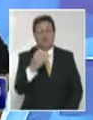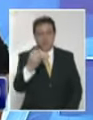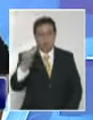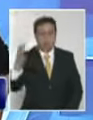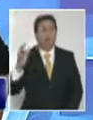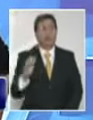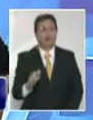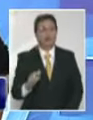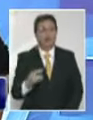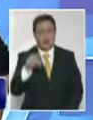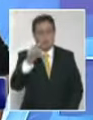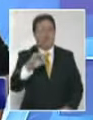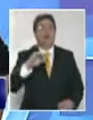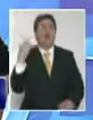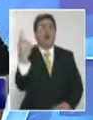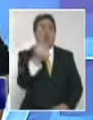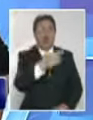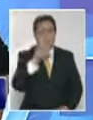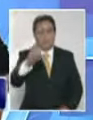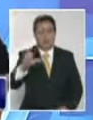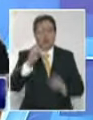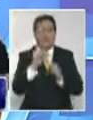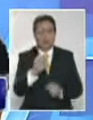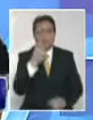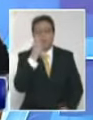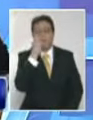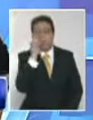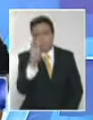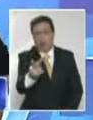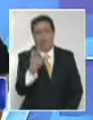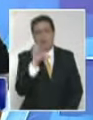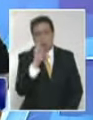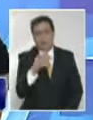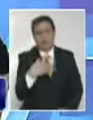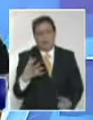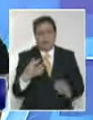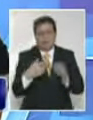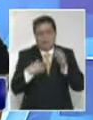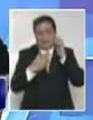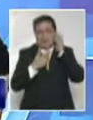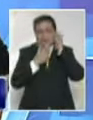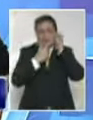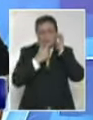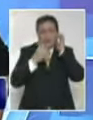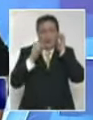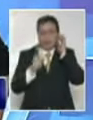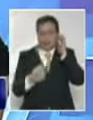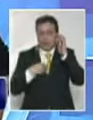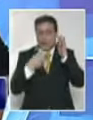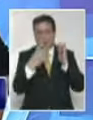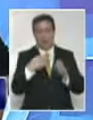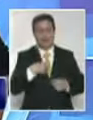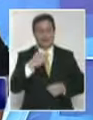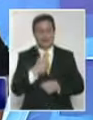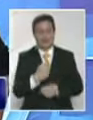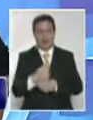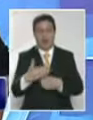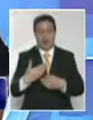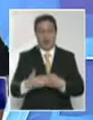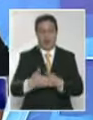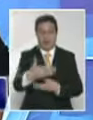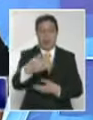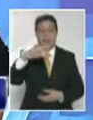Todo el mundo podía verlo. O sea, yo anecdóticamente puedo decirlo, trabajé un tiempo en el Mercurio